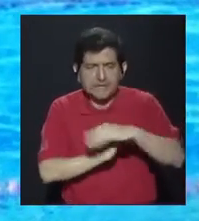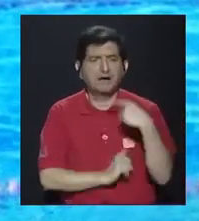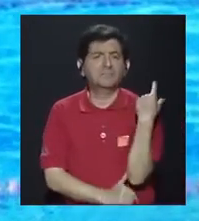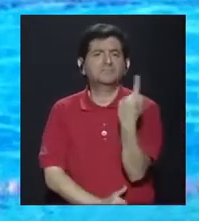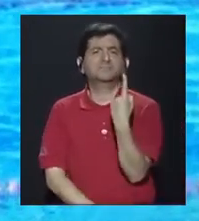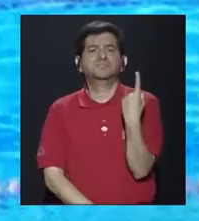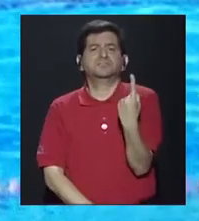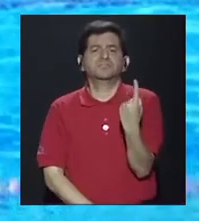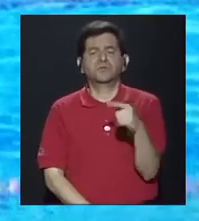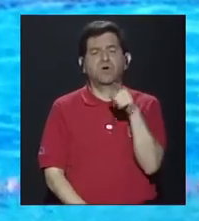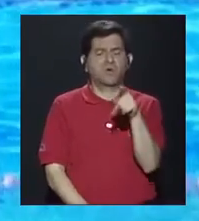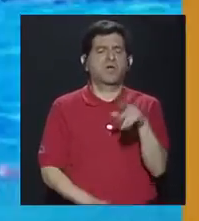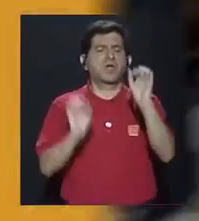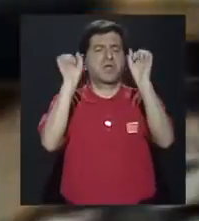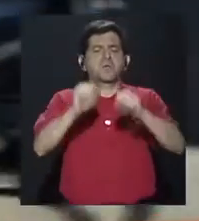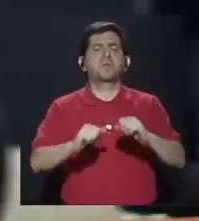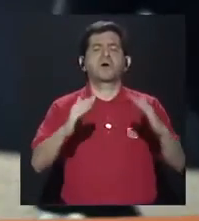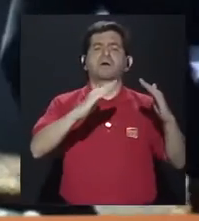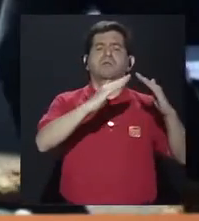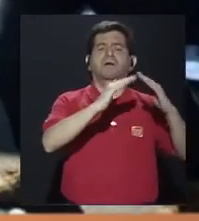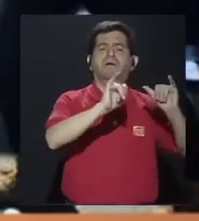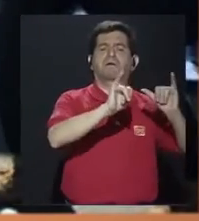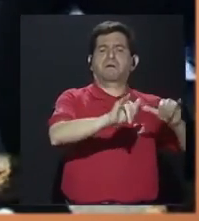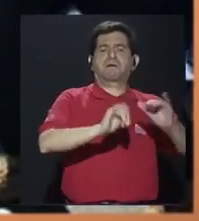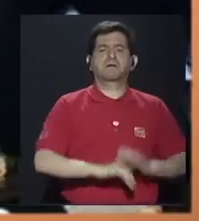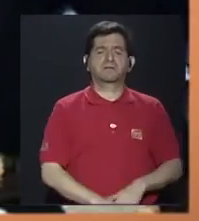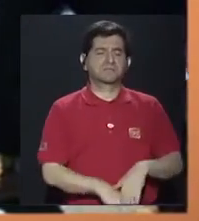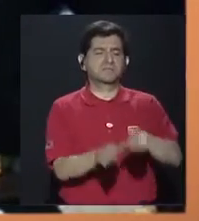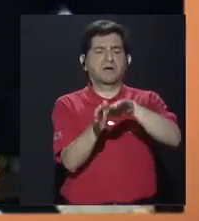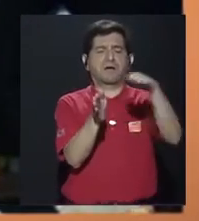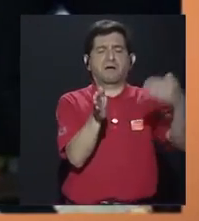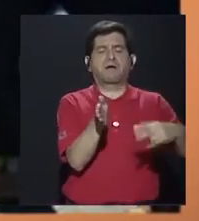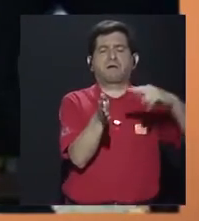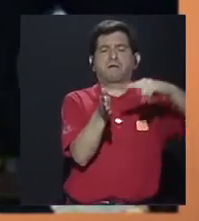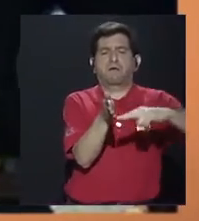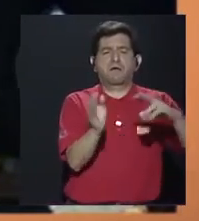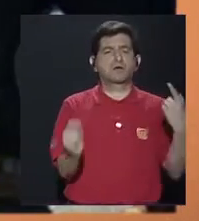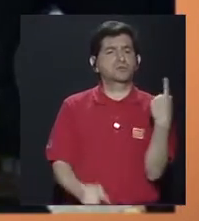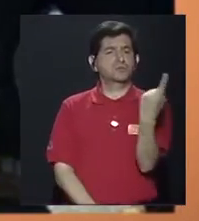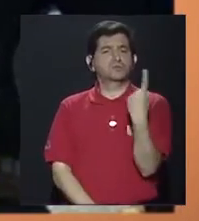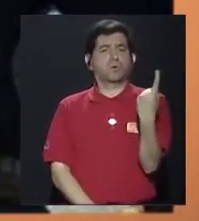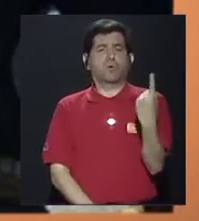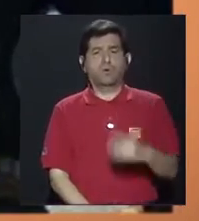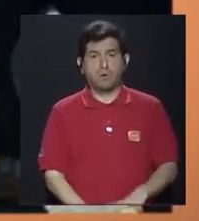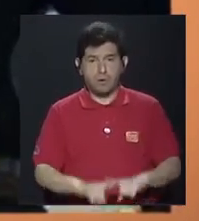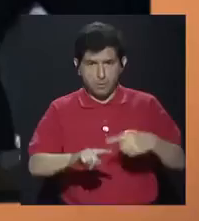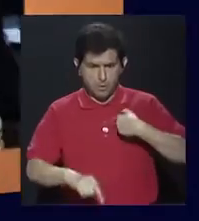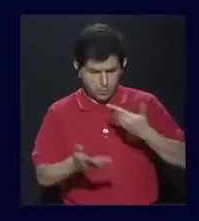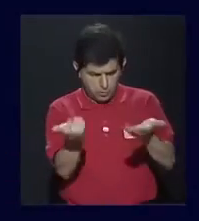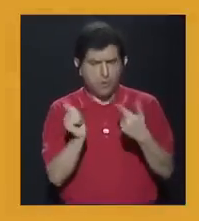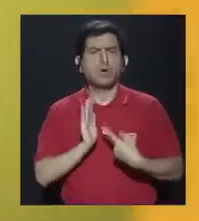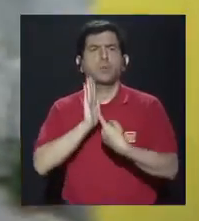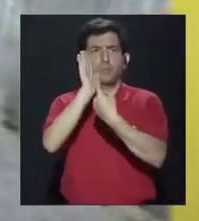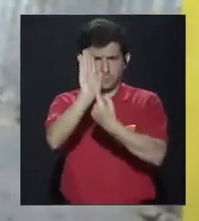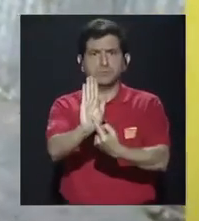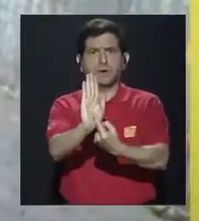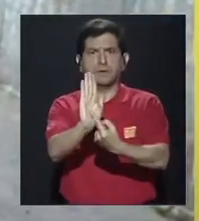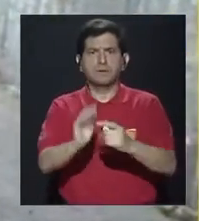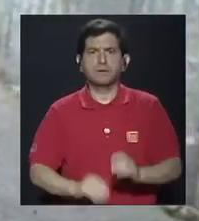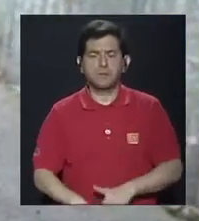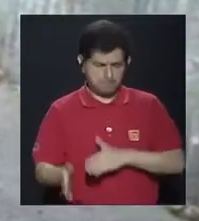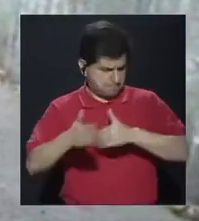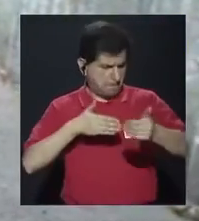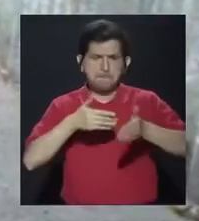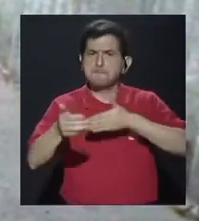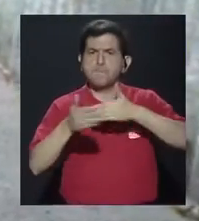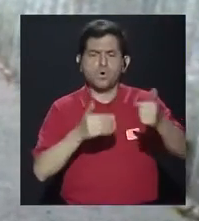solamente puede estar en la casa y acostado y nada más. Pero yo he querido demostrar de que, a pesar